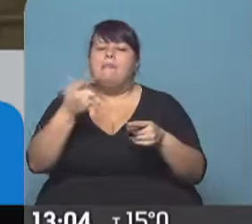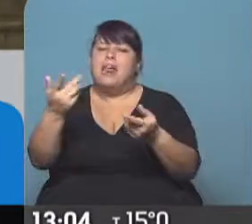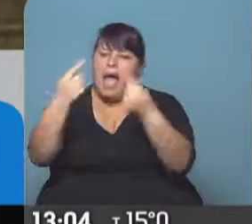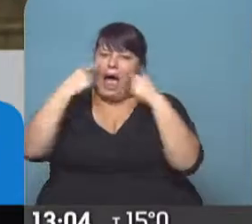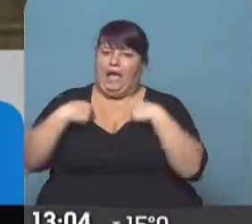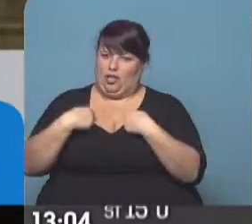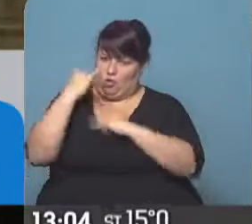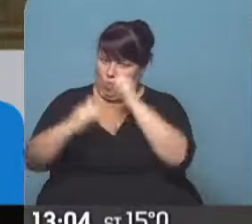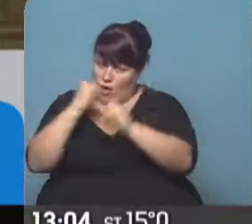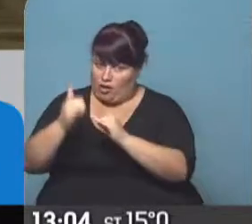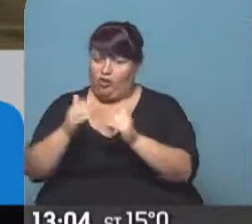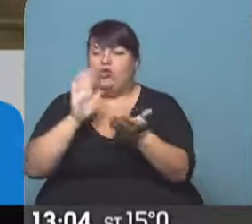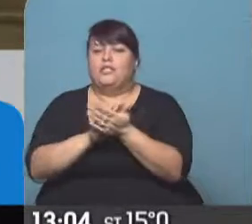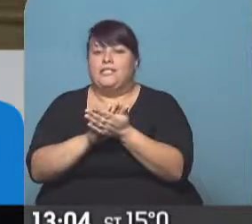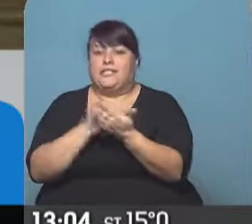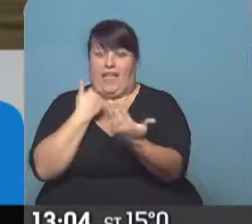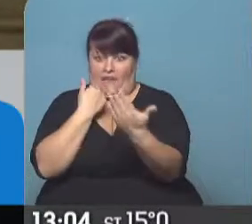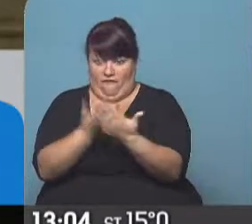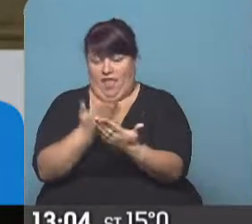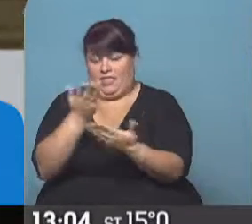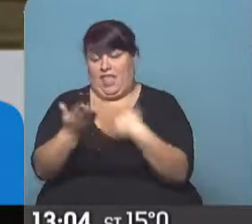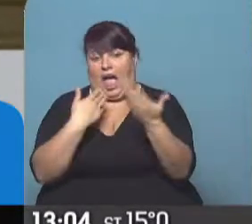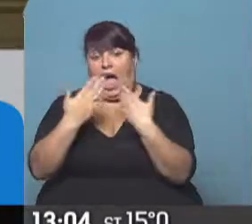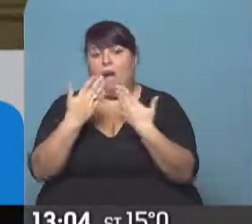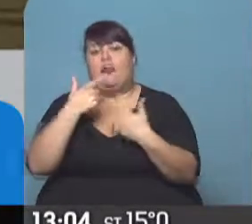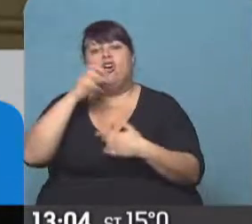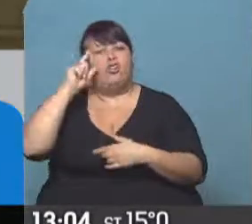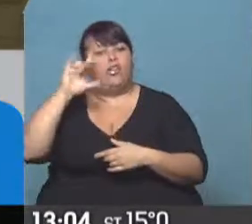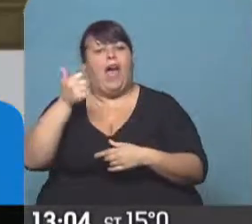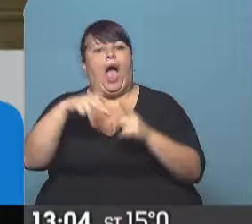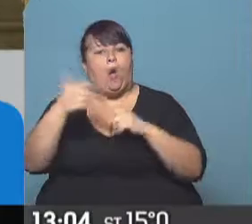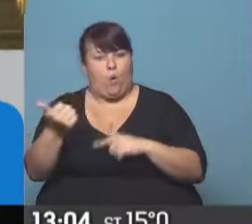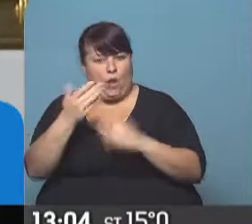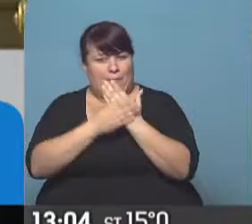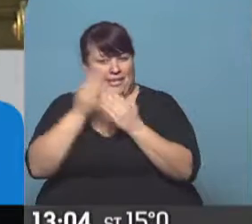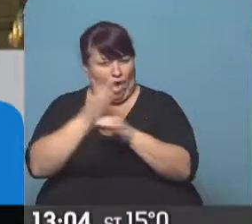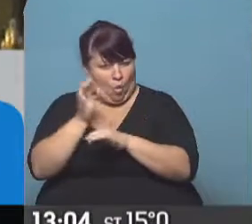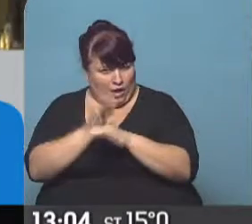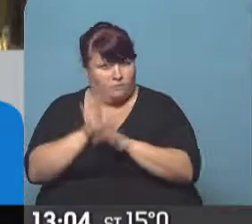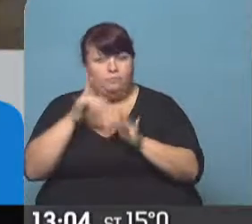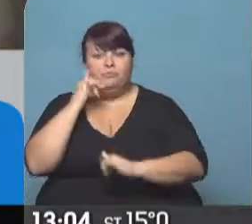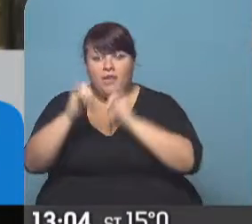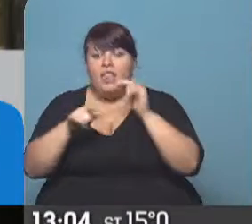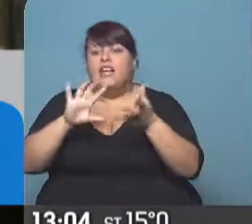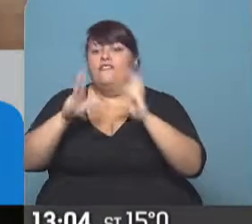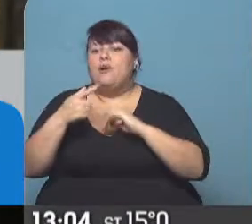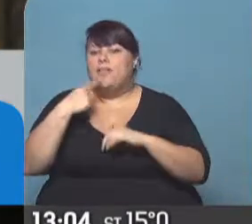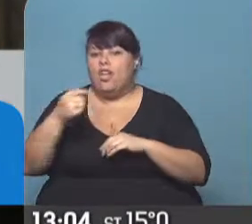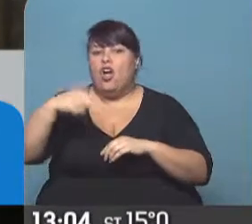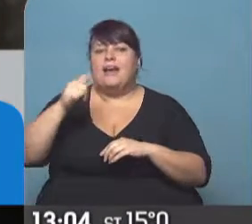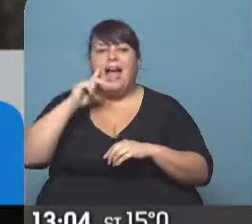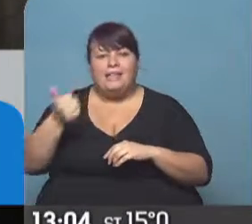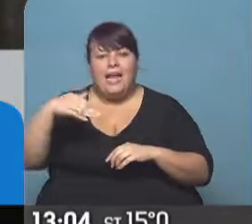escuchados cuando estén ante la titular de la cartera educativa soledad acuña así lo explicaba y así lo decía de esta manera